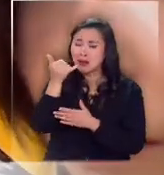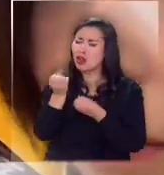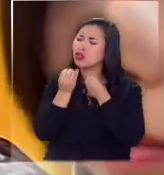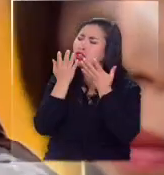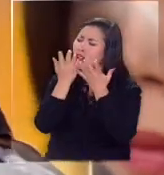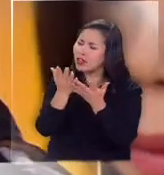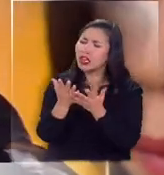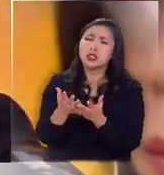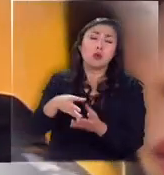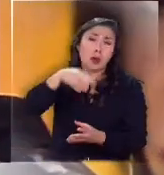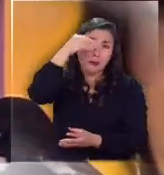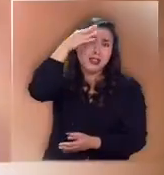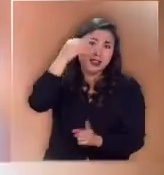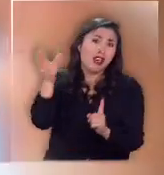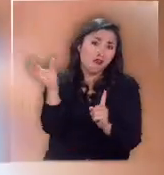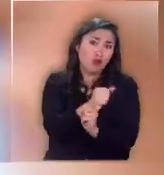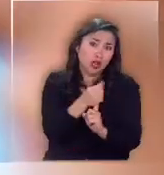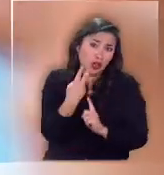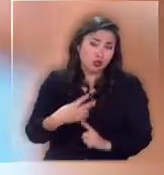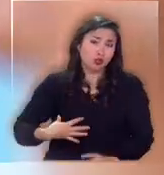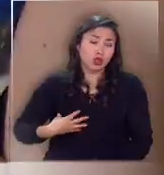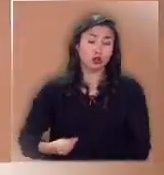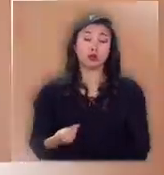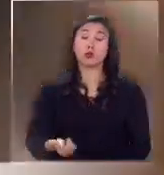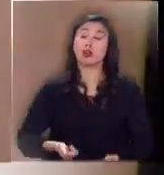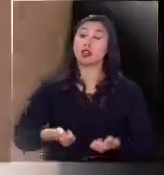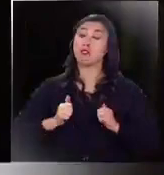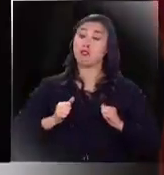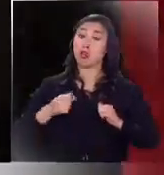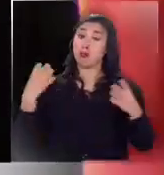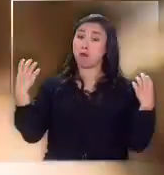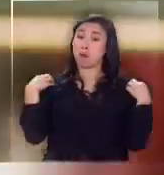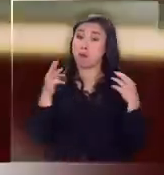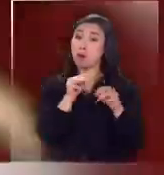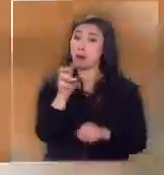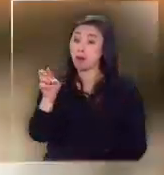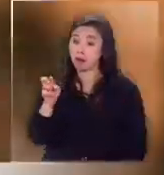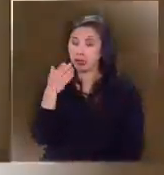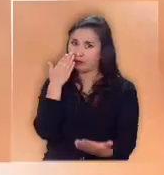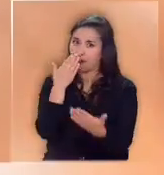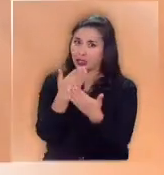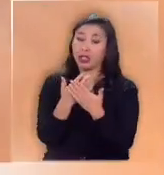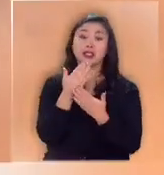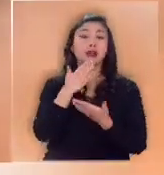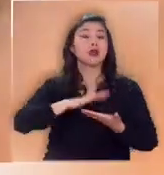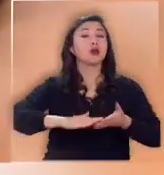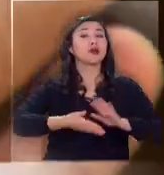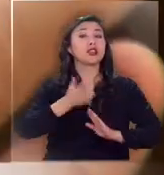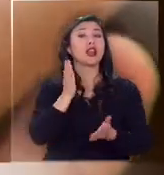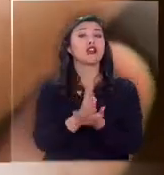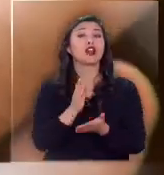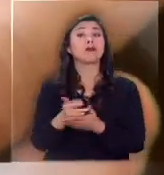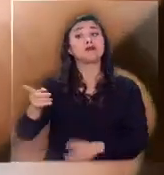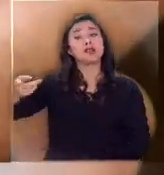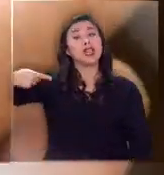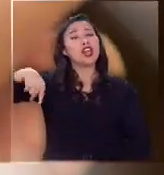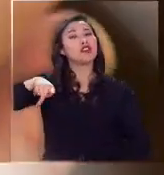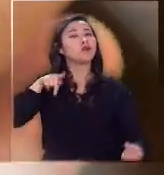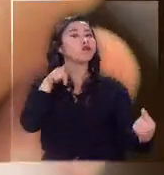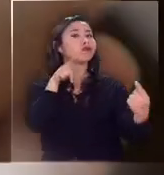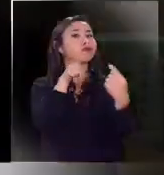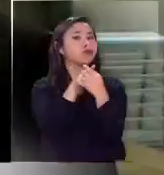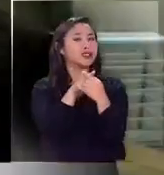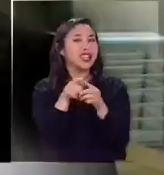víctimas de bullying. Un desafío que deben enfrentar los apoderados y la misma comunidad escolar. Ellos se comunican directamente desde estos